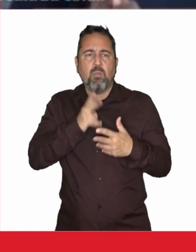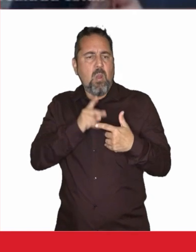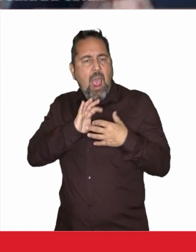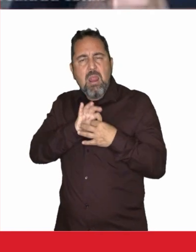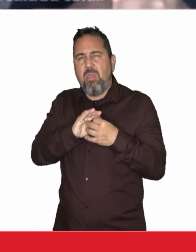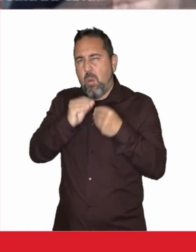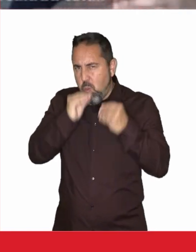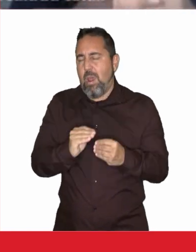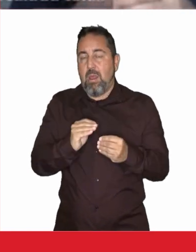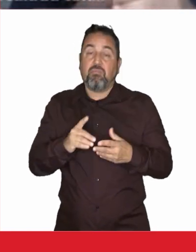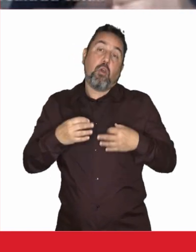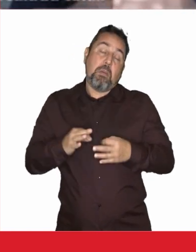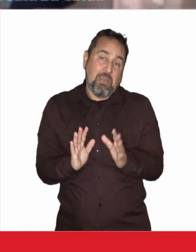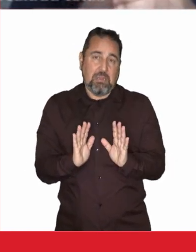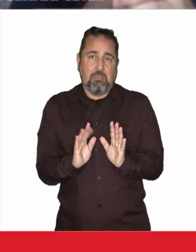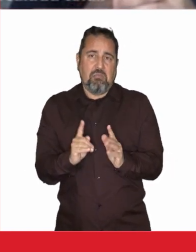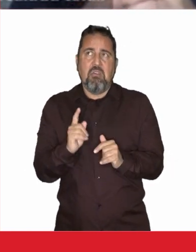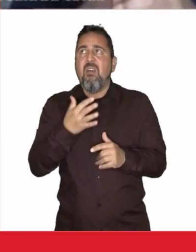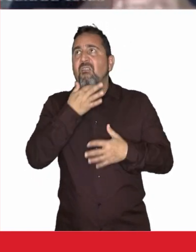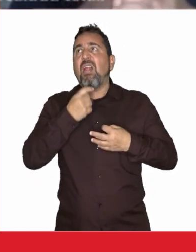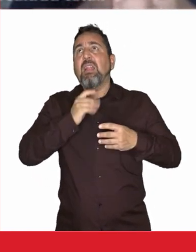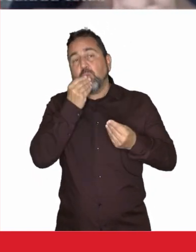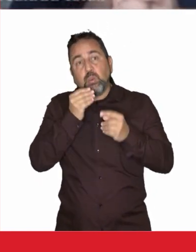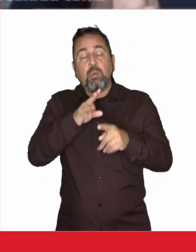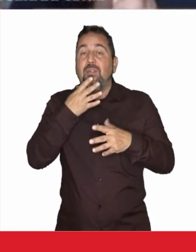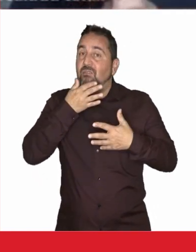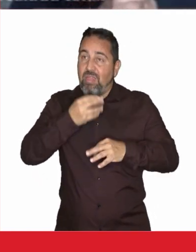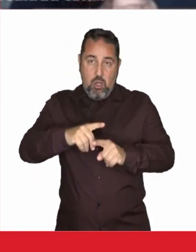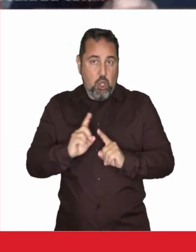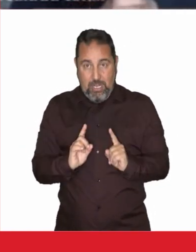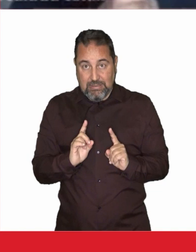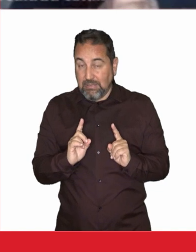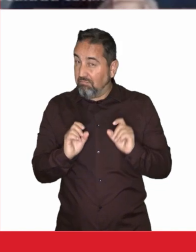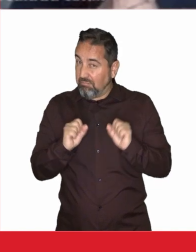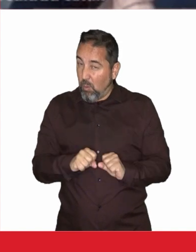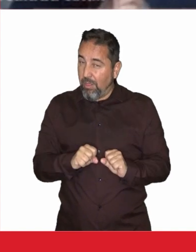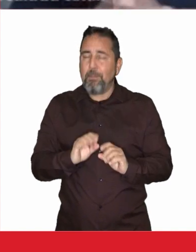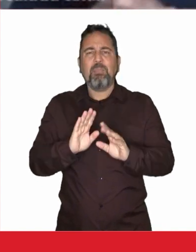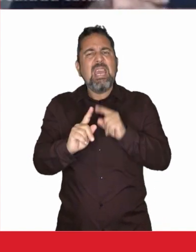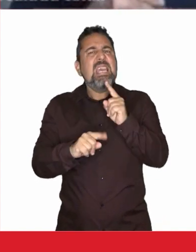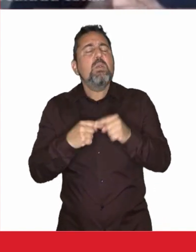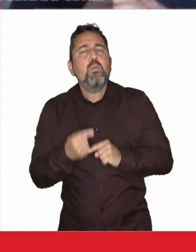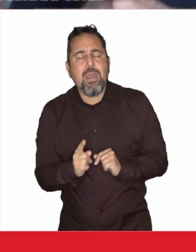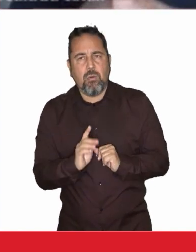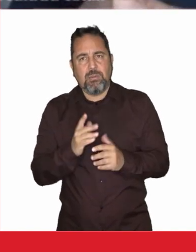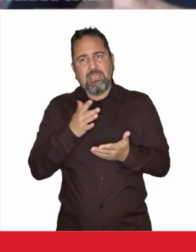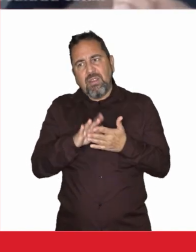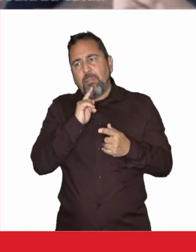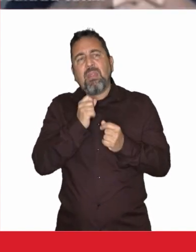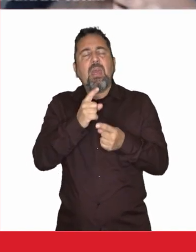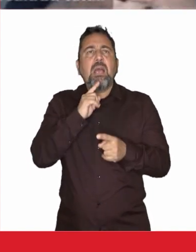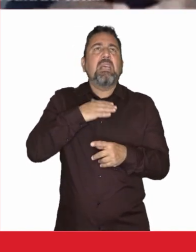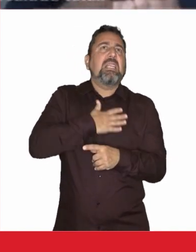de sustituir. O sea, una buena alianza normalmente no es fácil de sustituir. ¿De acuerdo? Y